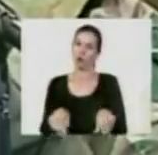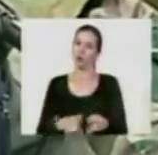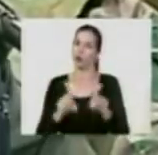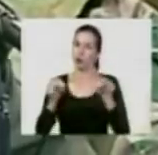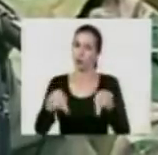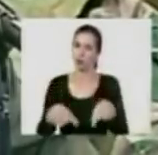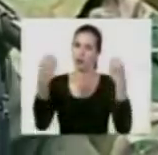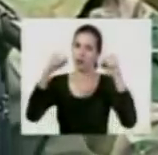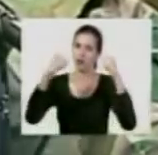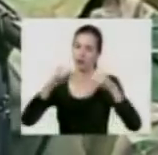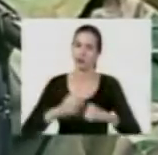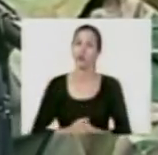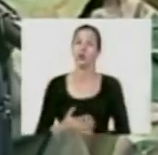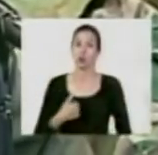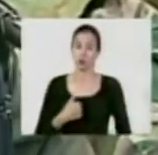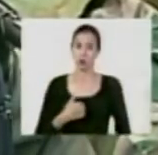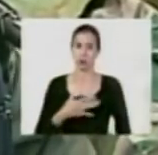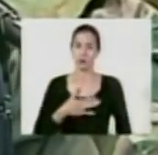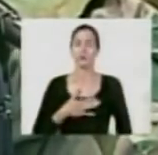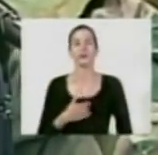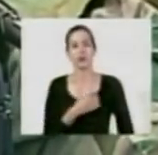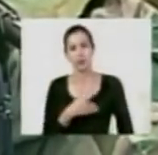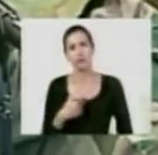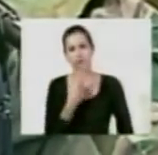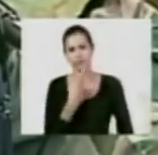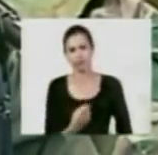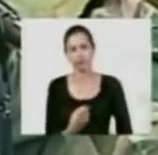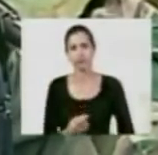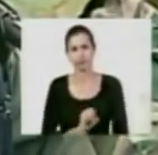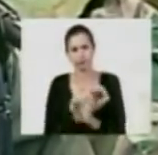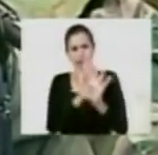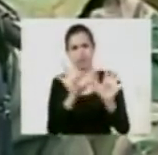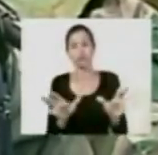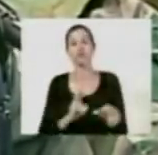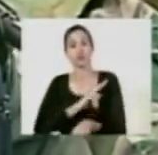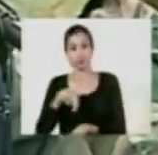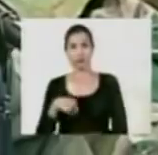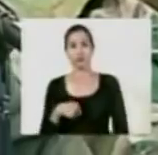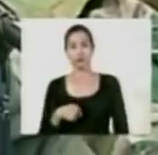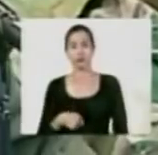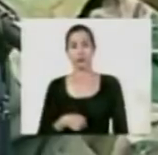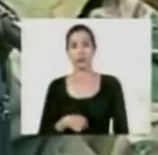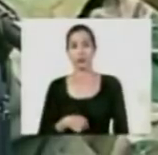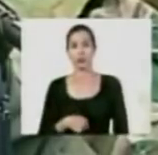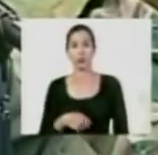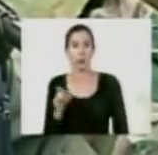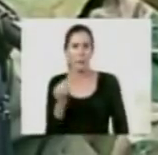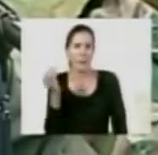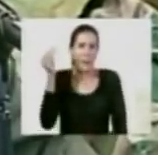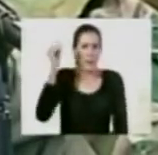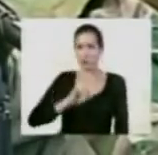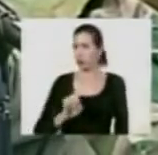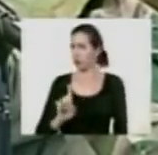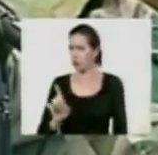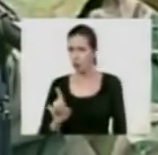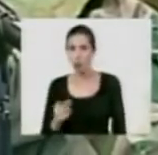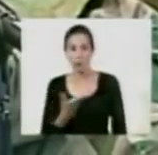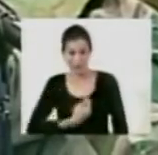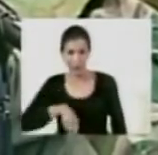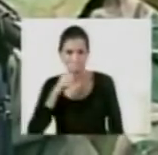ejercicio. Yo quiero resaltar que nosotros, usted no exagera cuando dice pues que